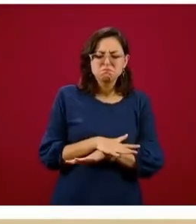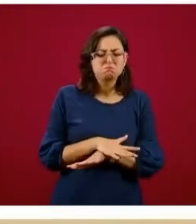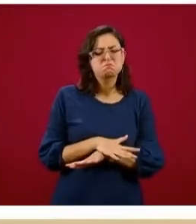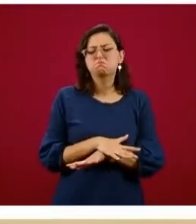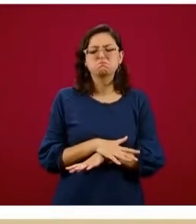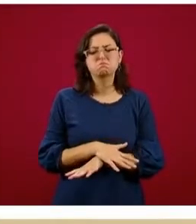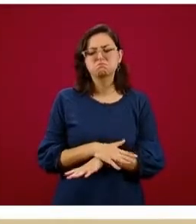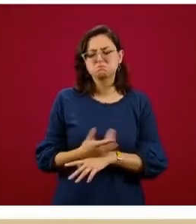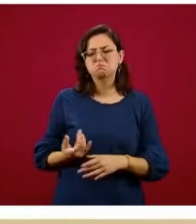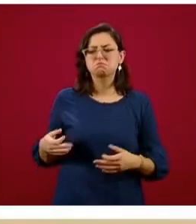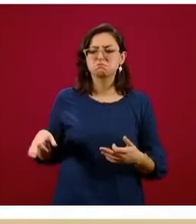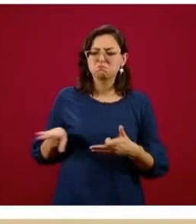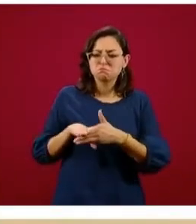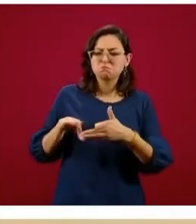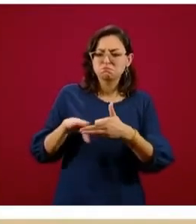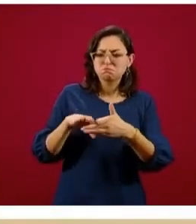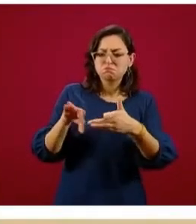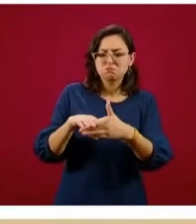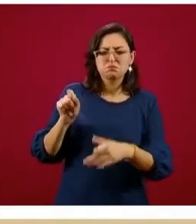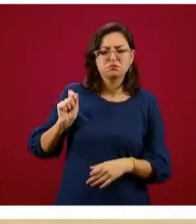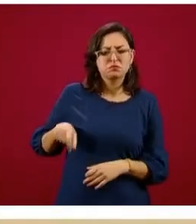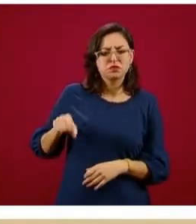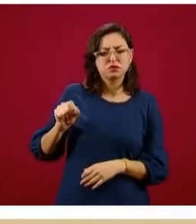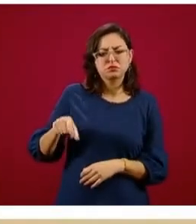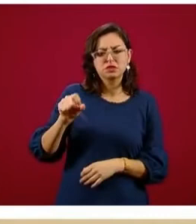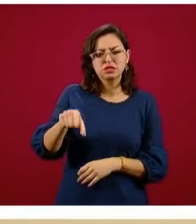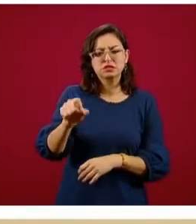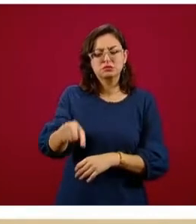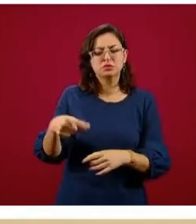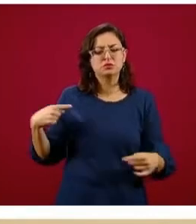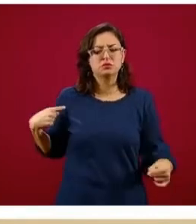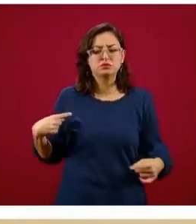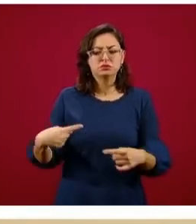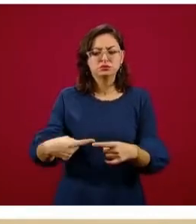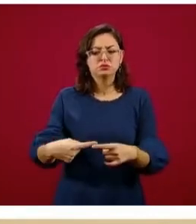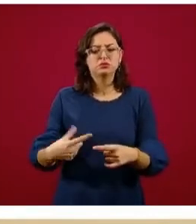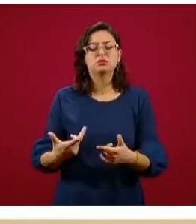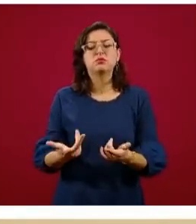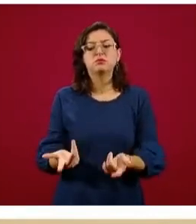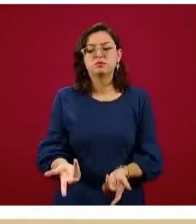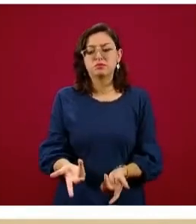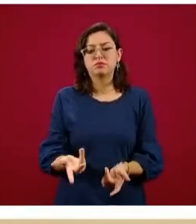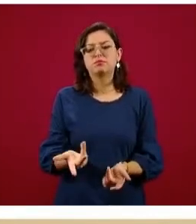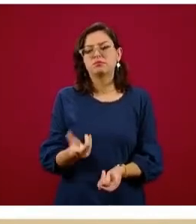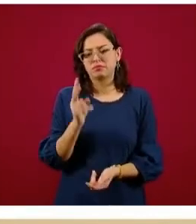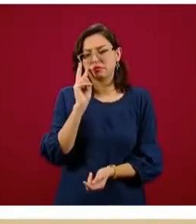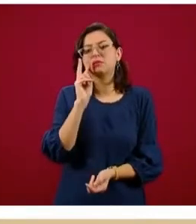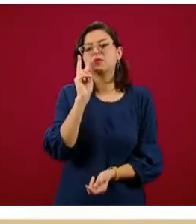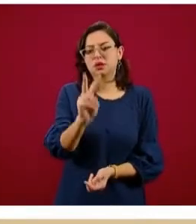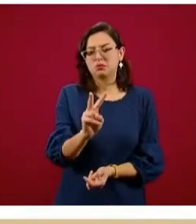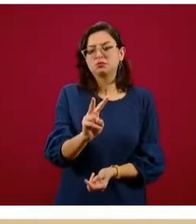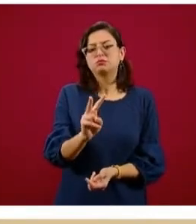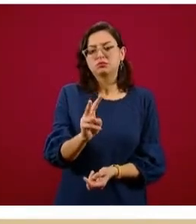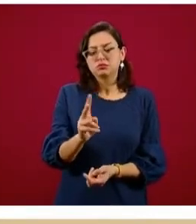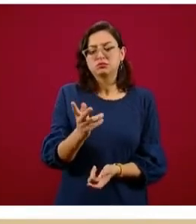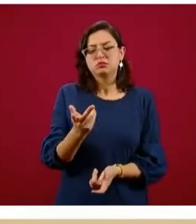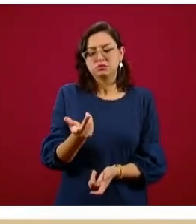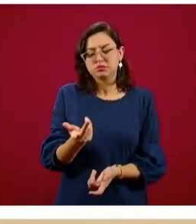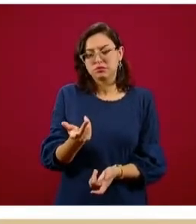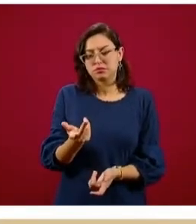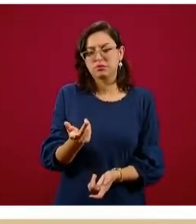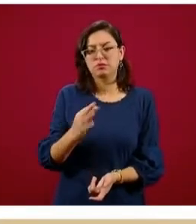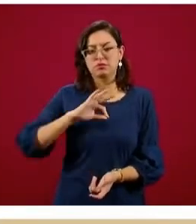se han mantenido bastante estables en los últimos días, más allá de lo que seguimos sí viendo cómo se contrae